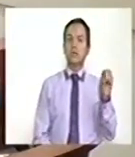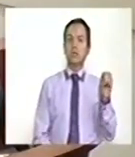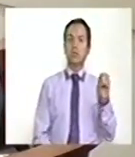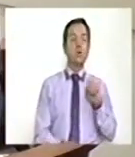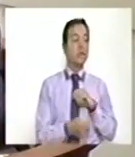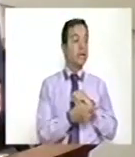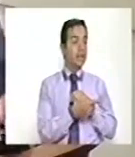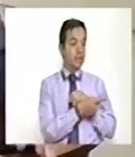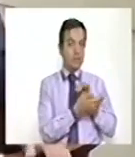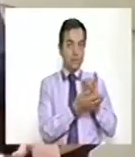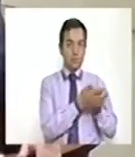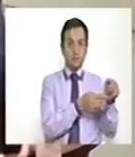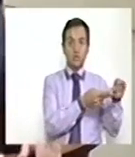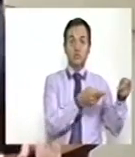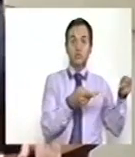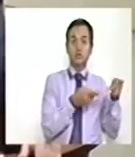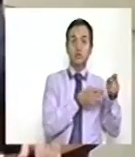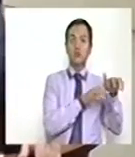en su despacho